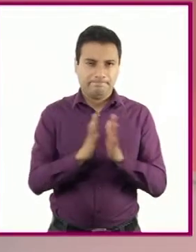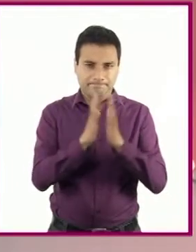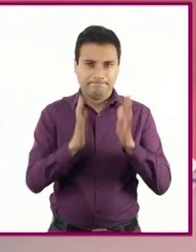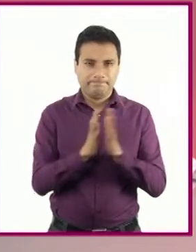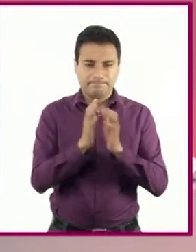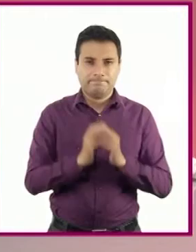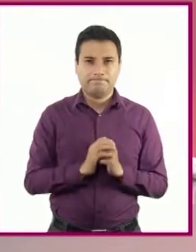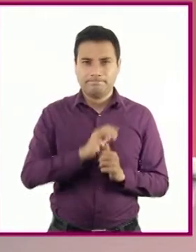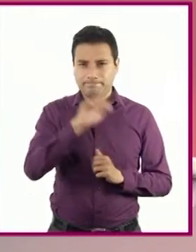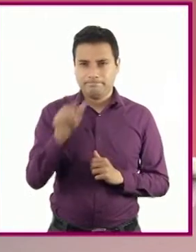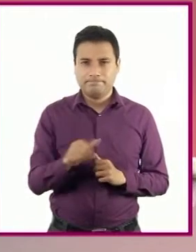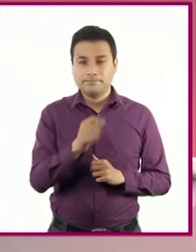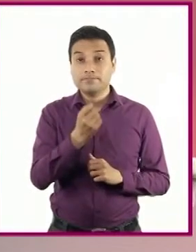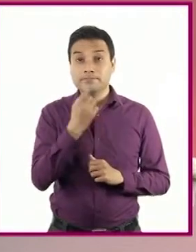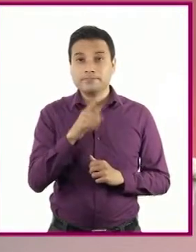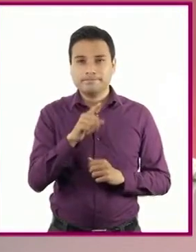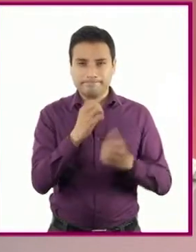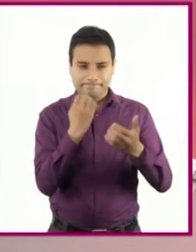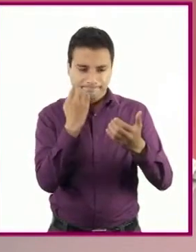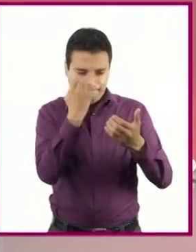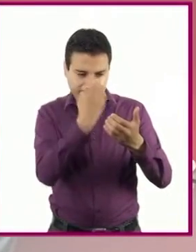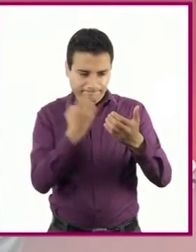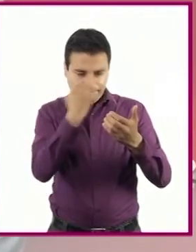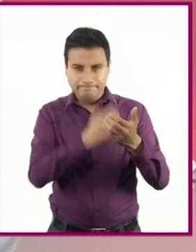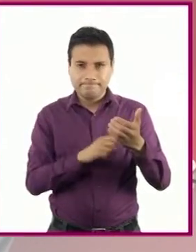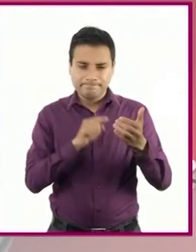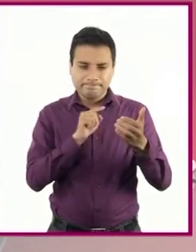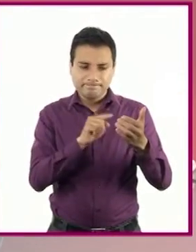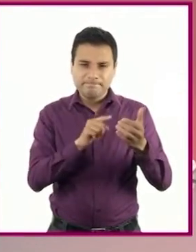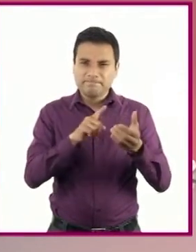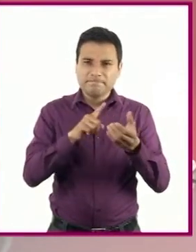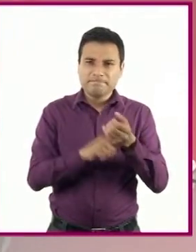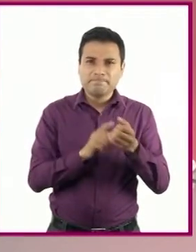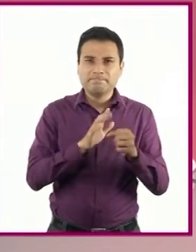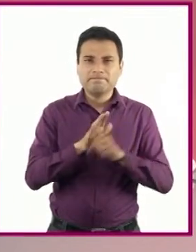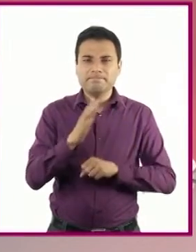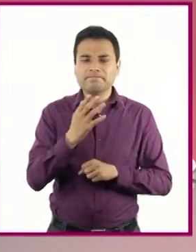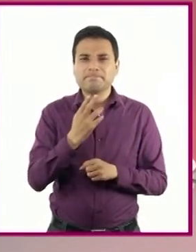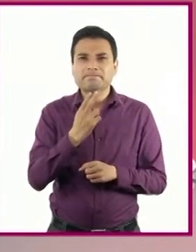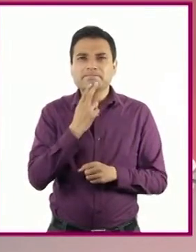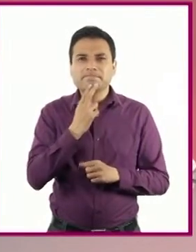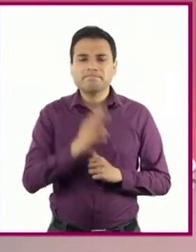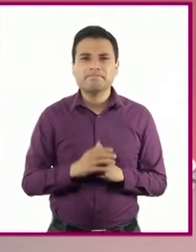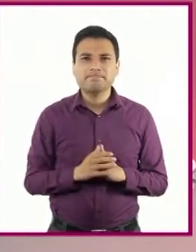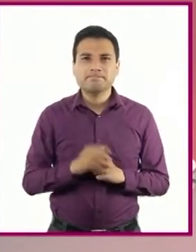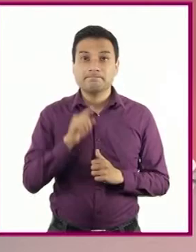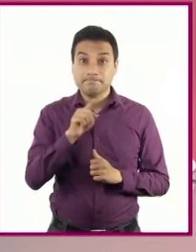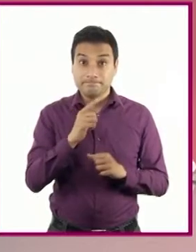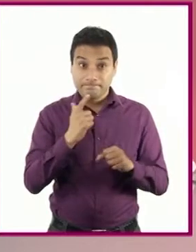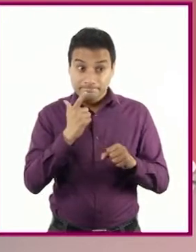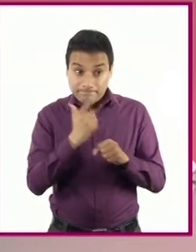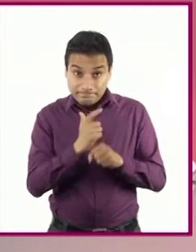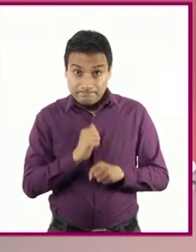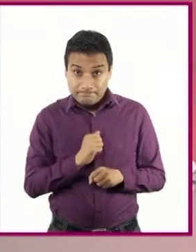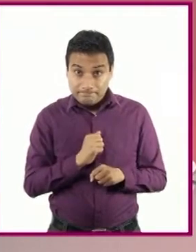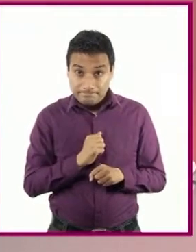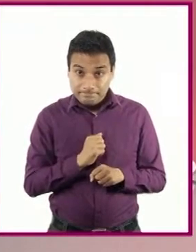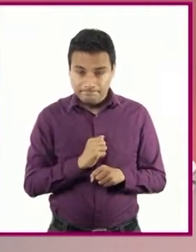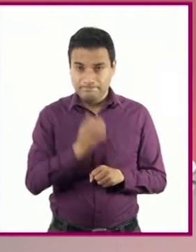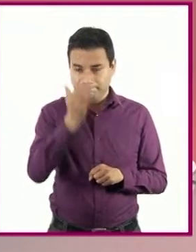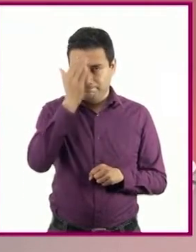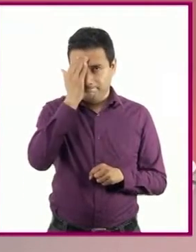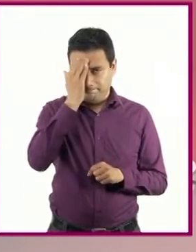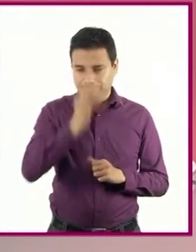etiqueta de diferentes medicamentos e investiguen qué es el principio activo. Identifiquen el principio activo en cada uno de los